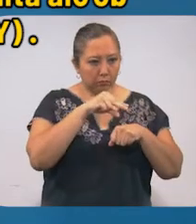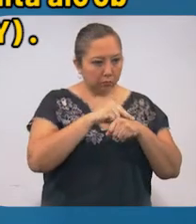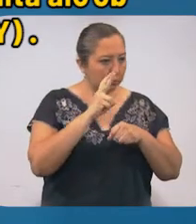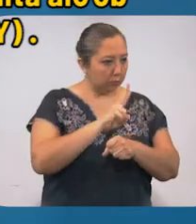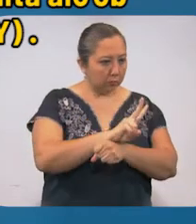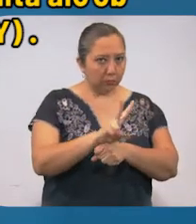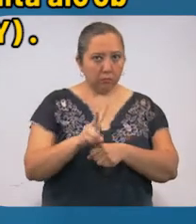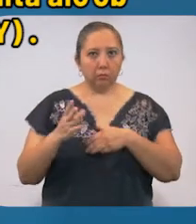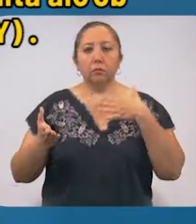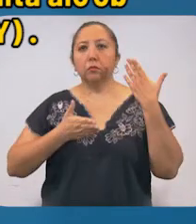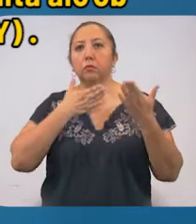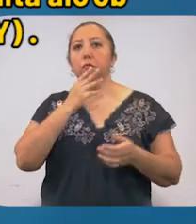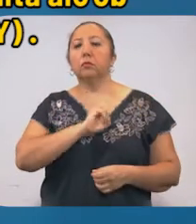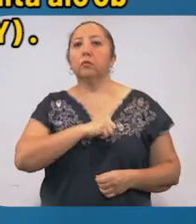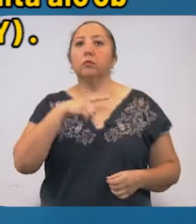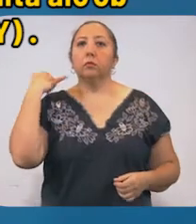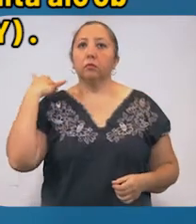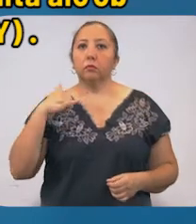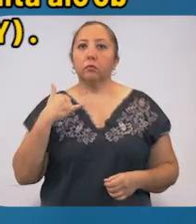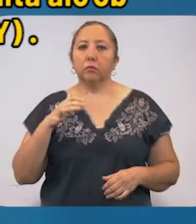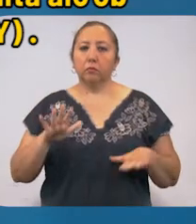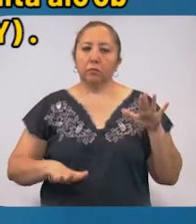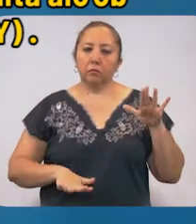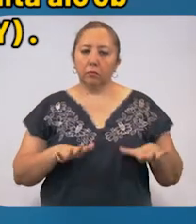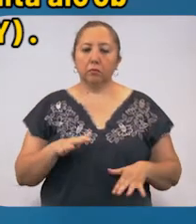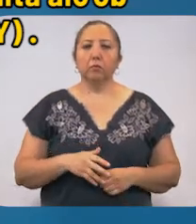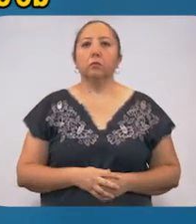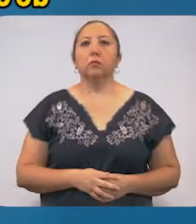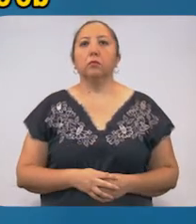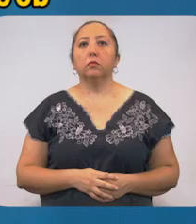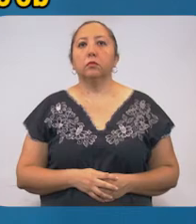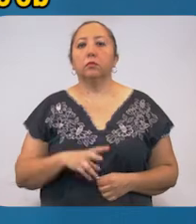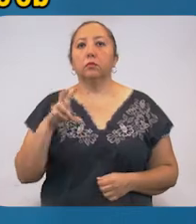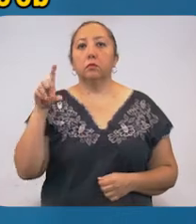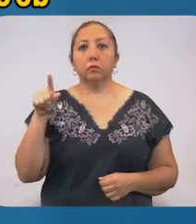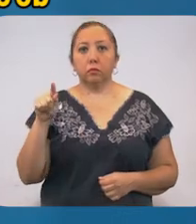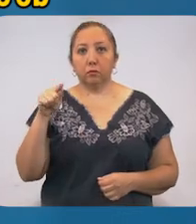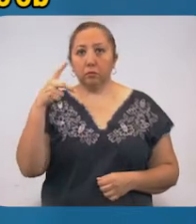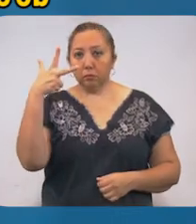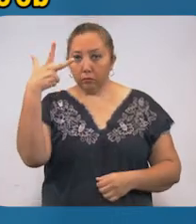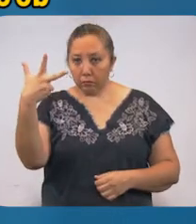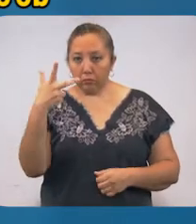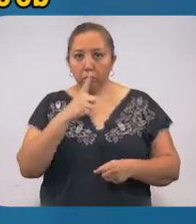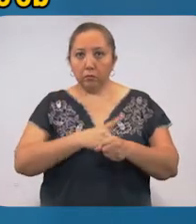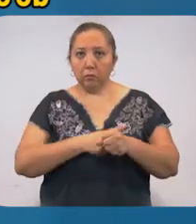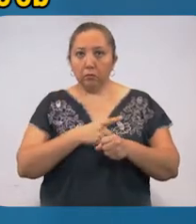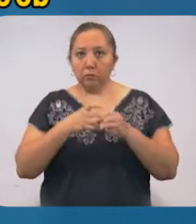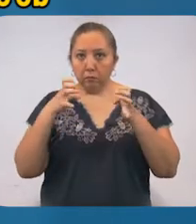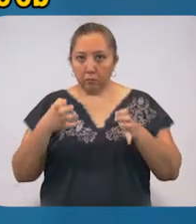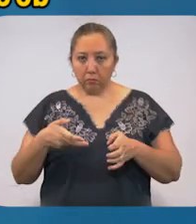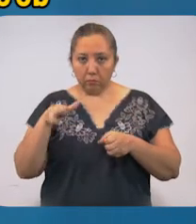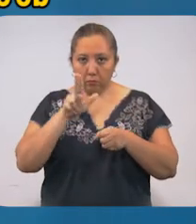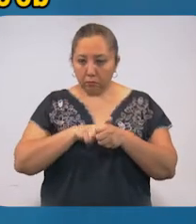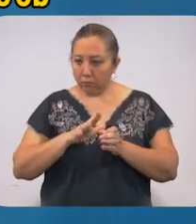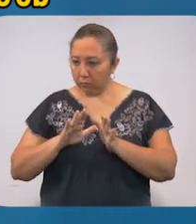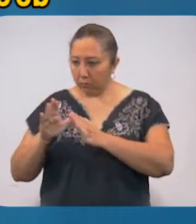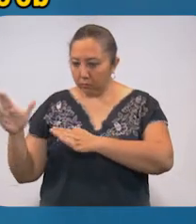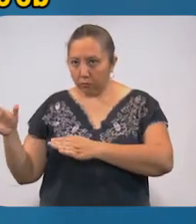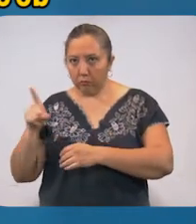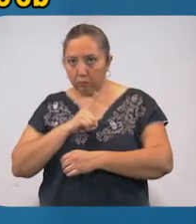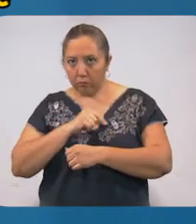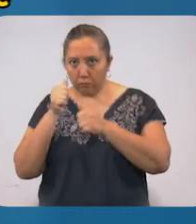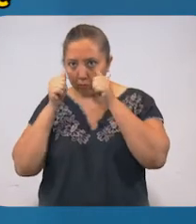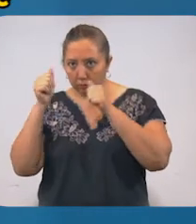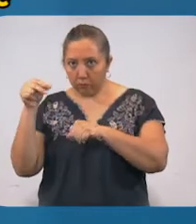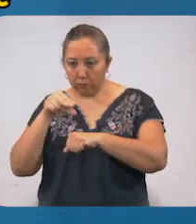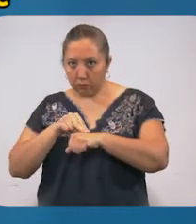de los servicios de salud de yucatán presentan síntomas leves 78 de los casos confirmados y están hospitalizados y en aislamiento total